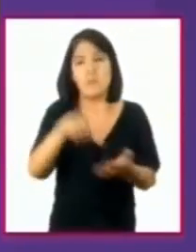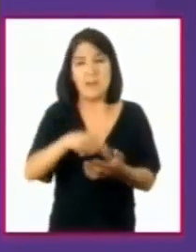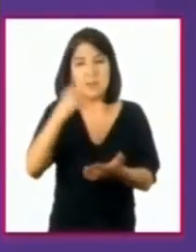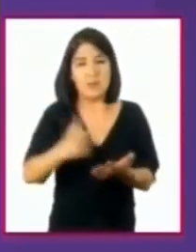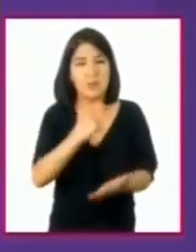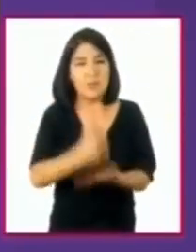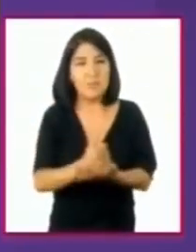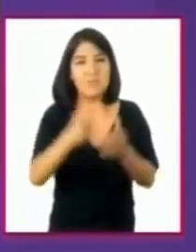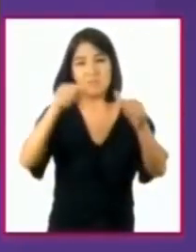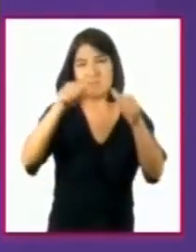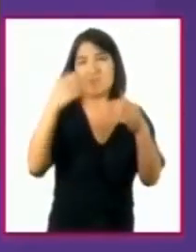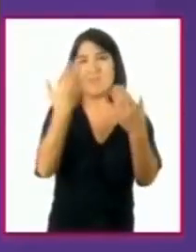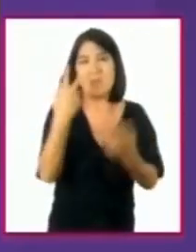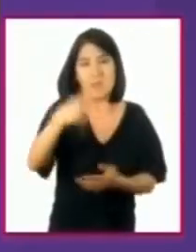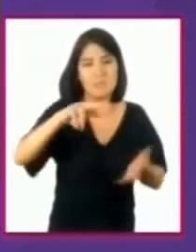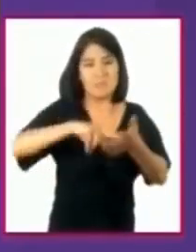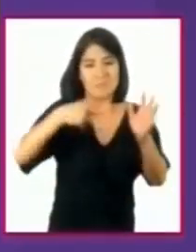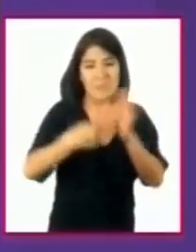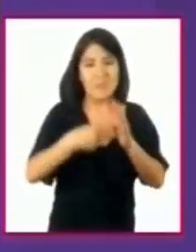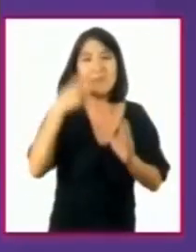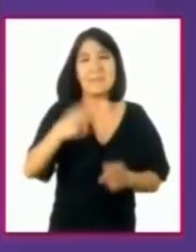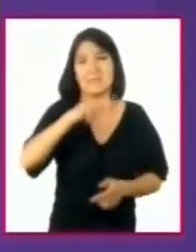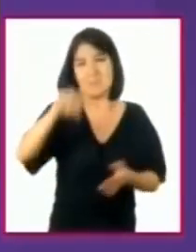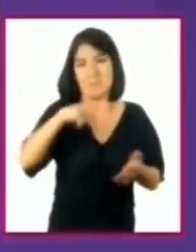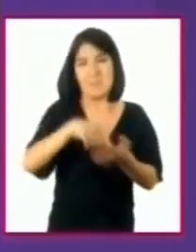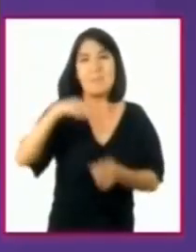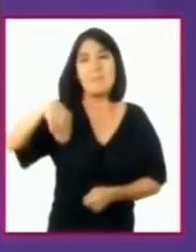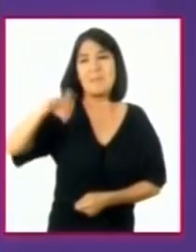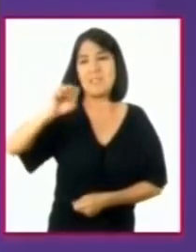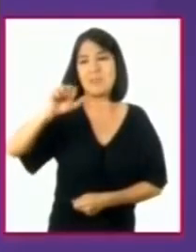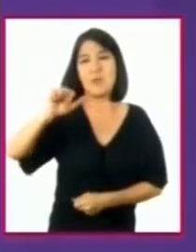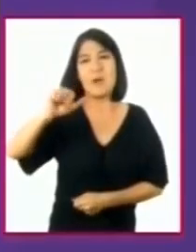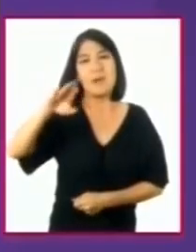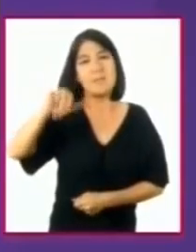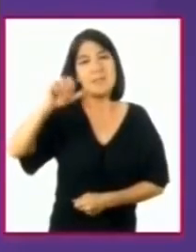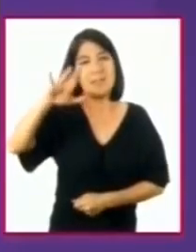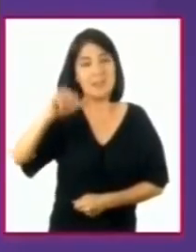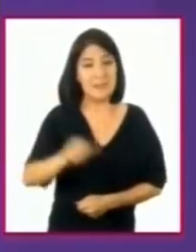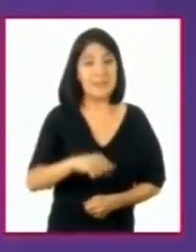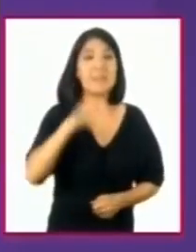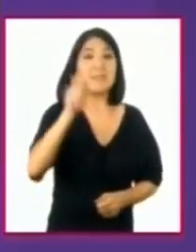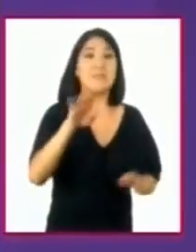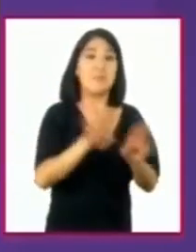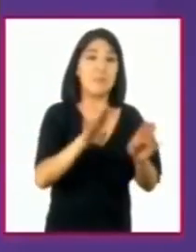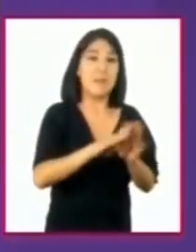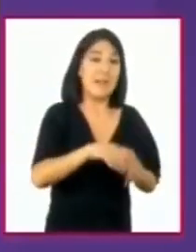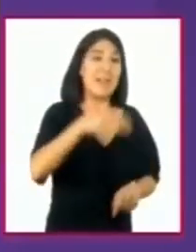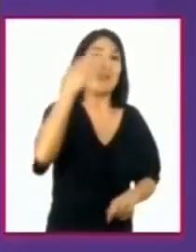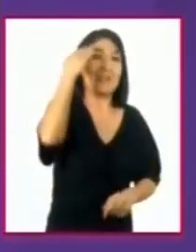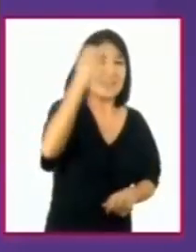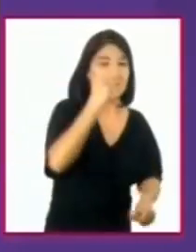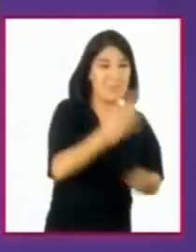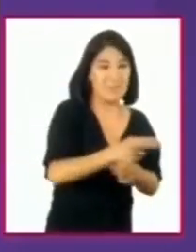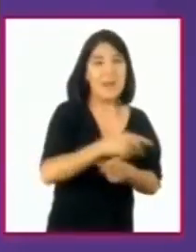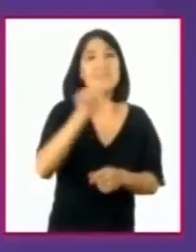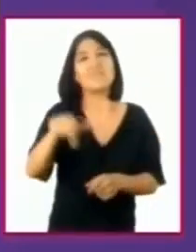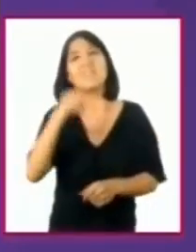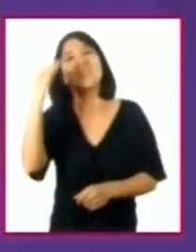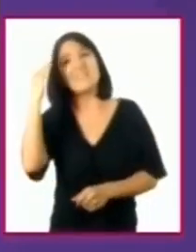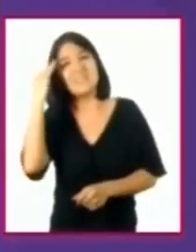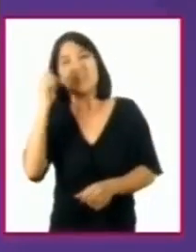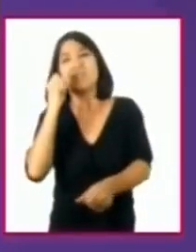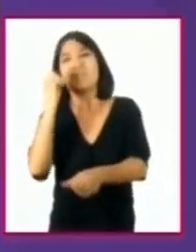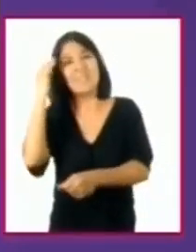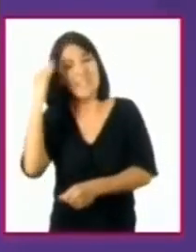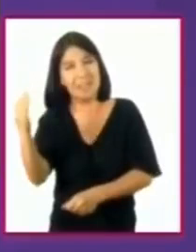tuvieron una mayor complejidad en Mesoamérica. Este periodo se divide en clásico temprano y tardío. Veamos una